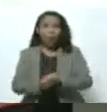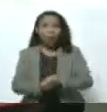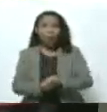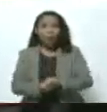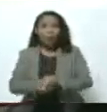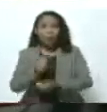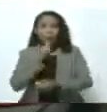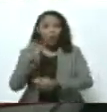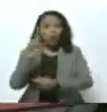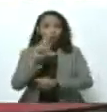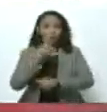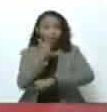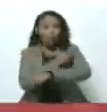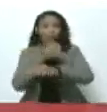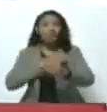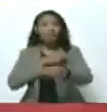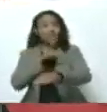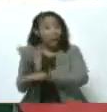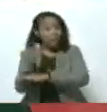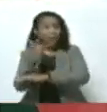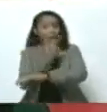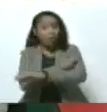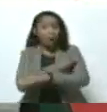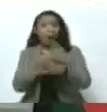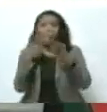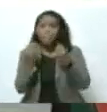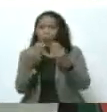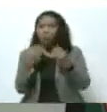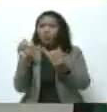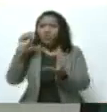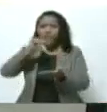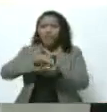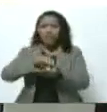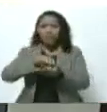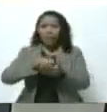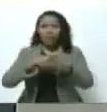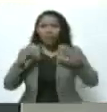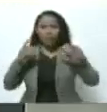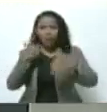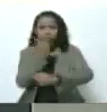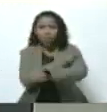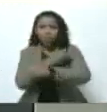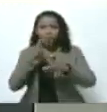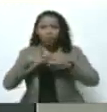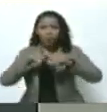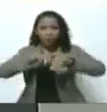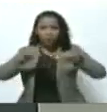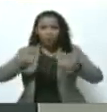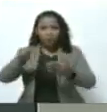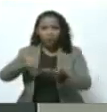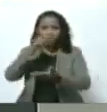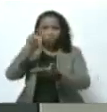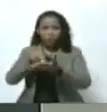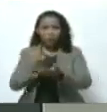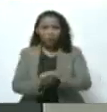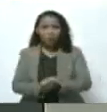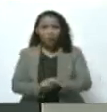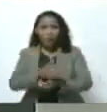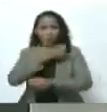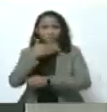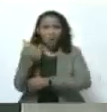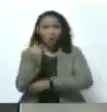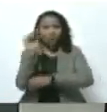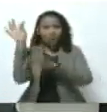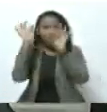no se ha vacunado, corra a vacunarse. Hay muchos centros de vacunación en todo el territorio nacional. Es la mejor forma